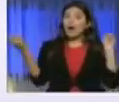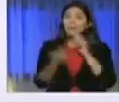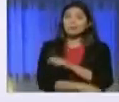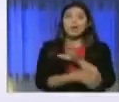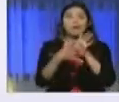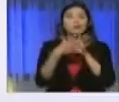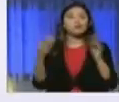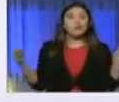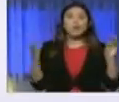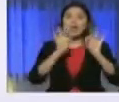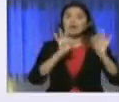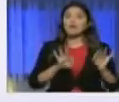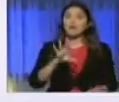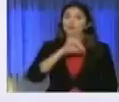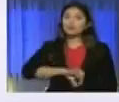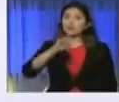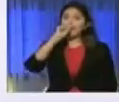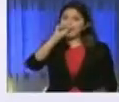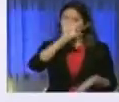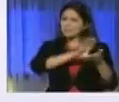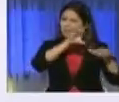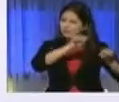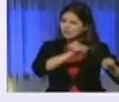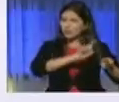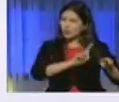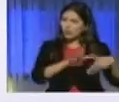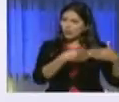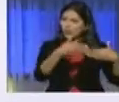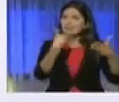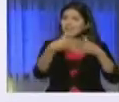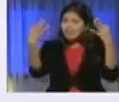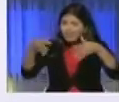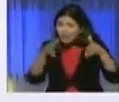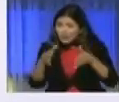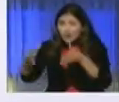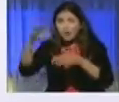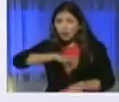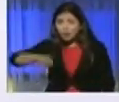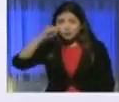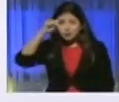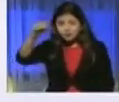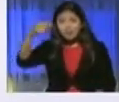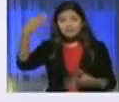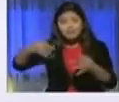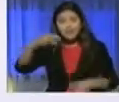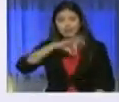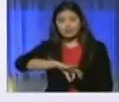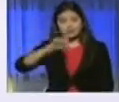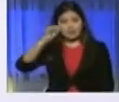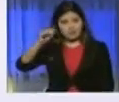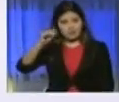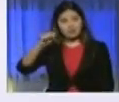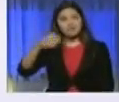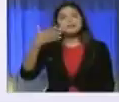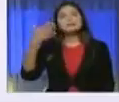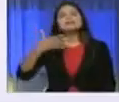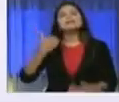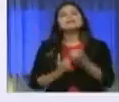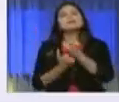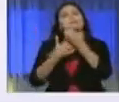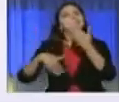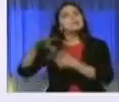sociedad capitalista si aspiramos a avanzar verdaderamente en la construcción de una sociedad socialista. La base del